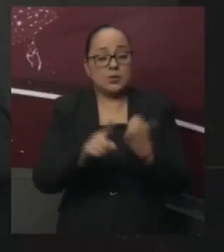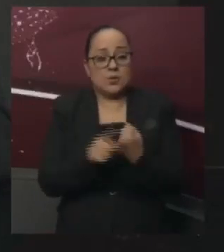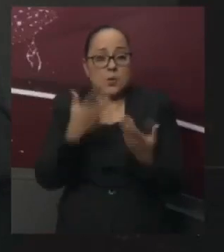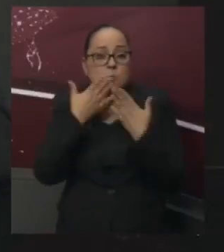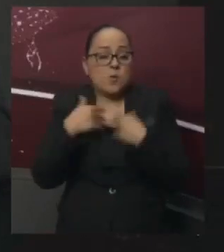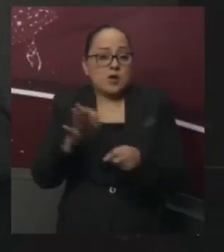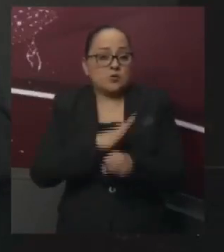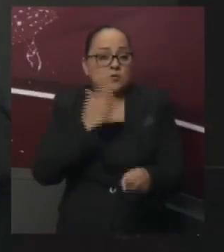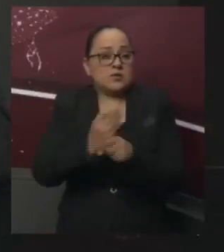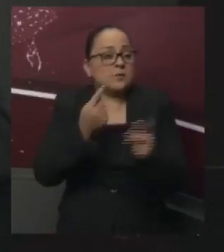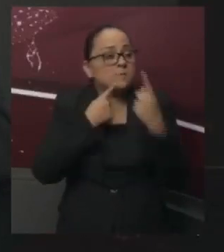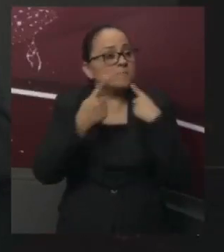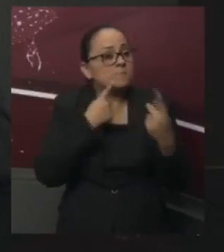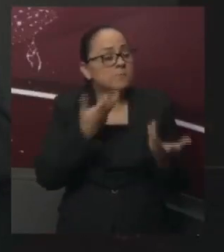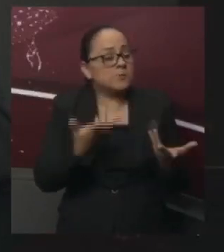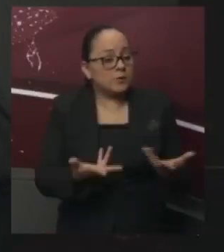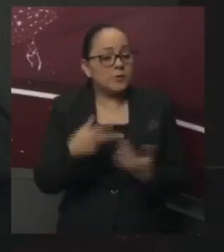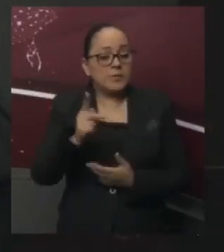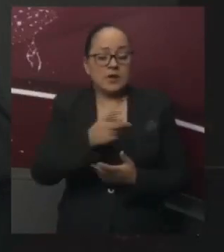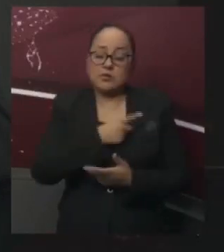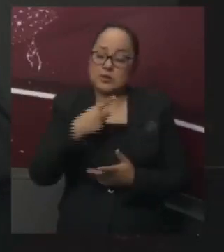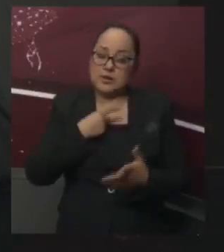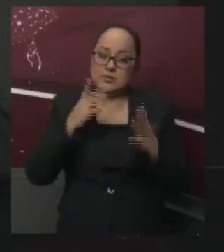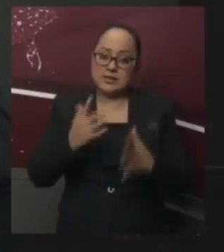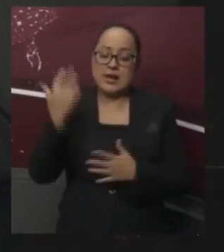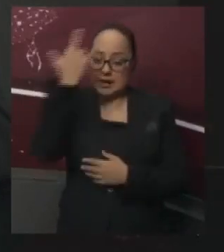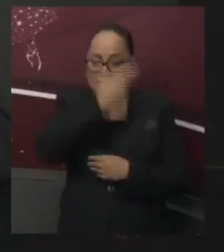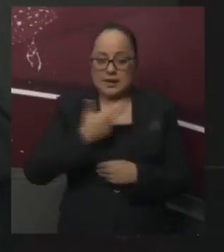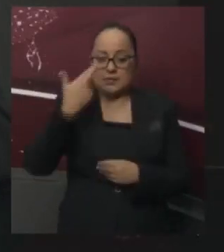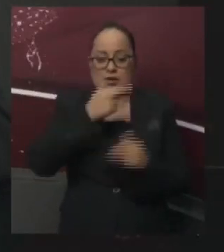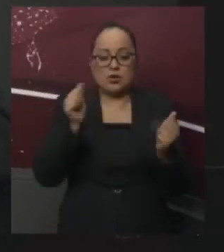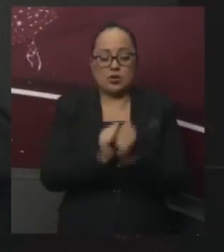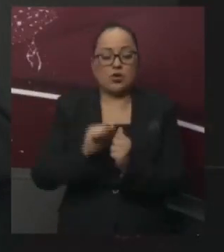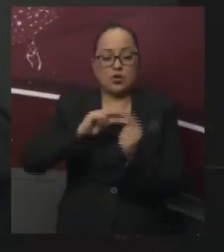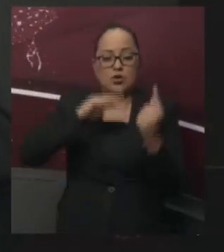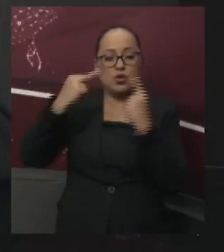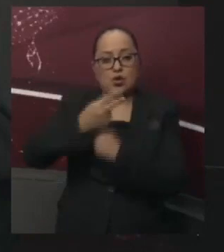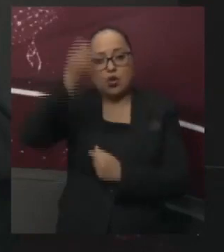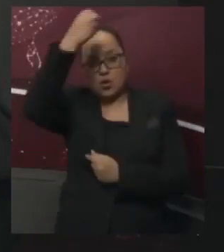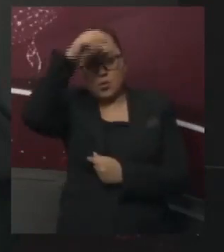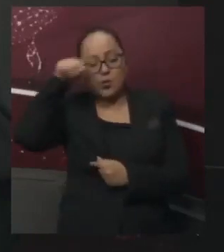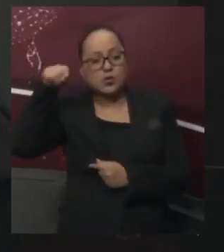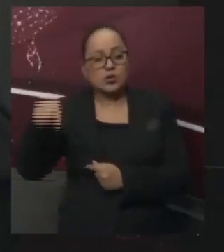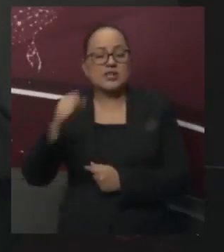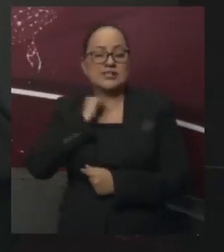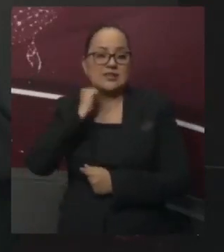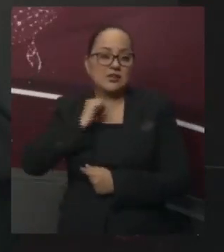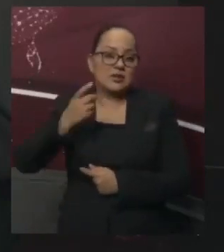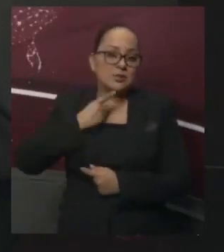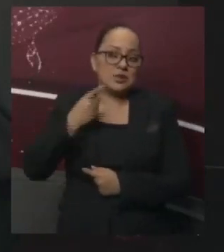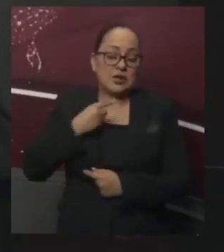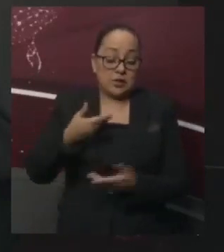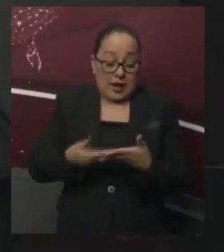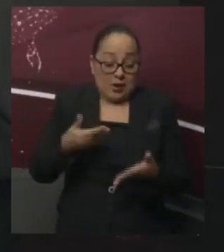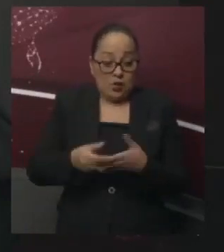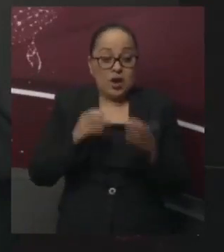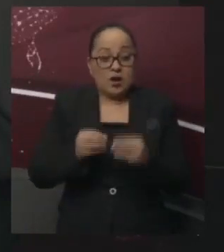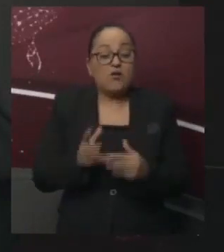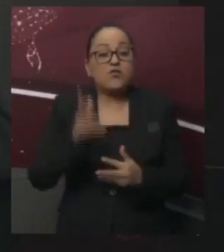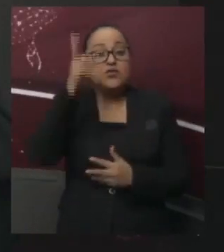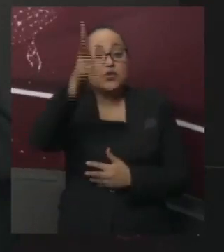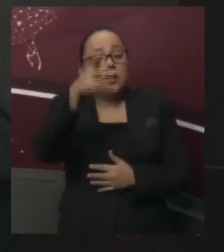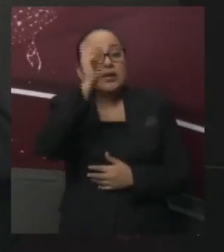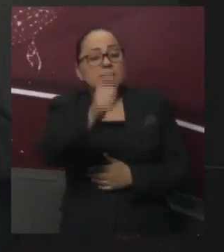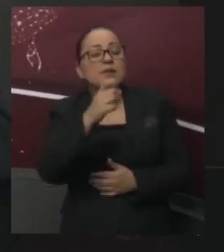suficiente y sí se debería de pasar a visión desde la óptica de los legisladores, ¿no? Ya sea en este periodo o en el siguiente, pero sí es